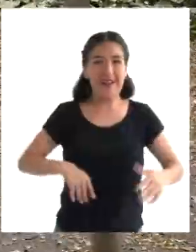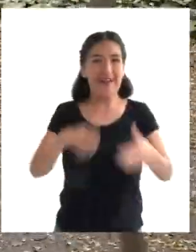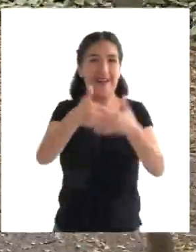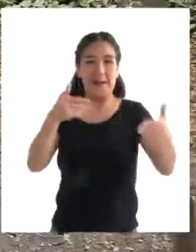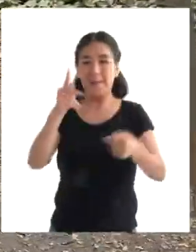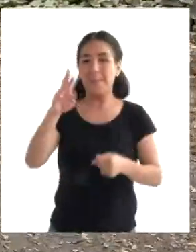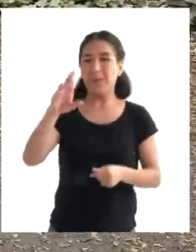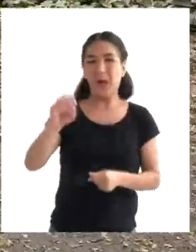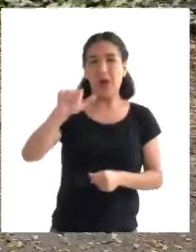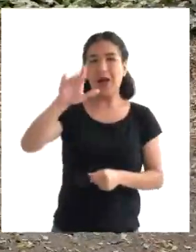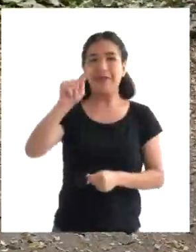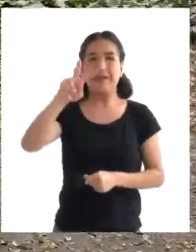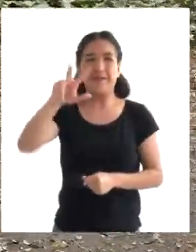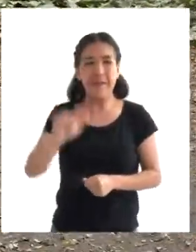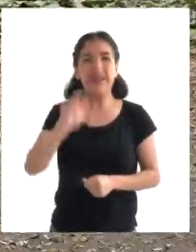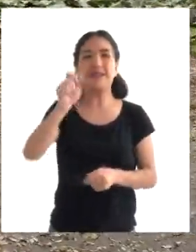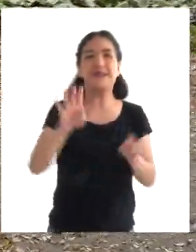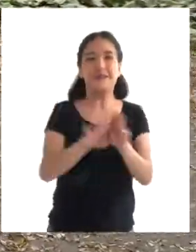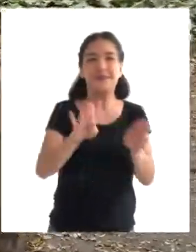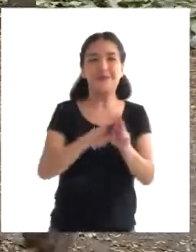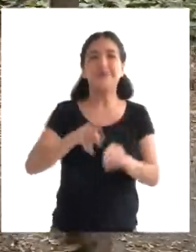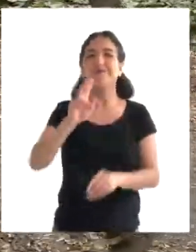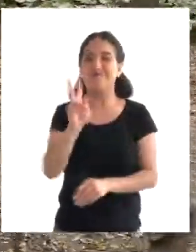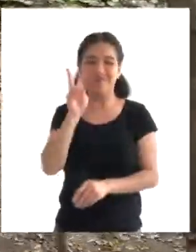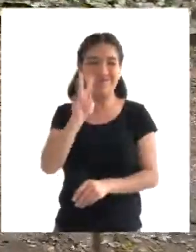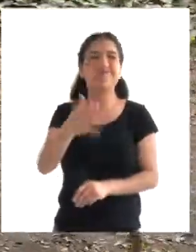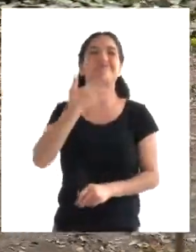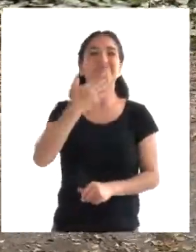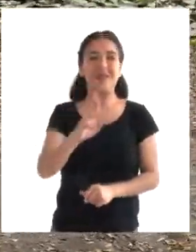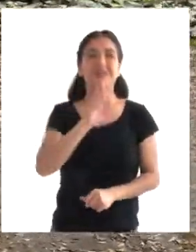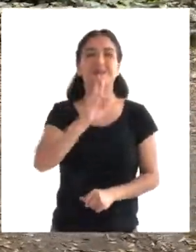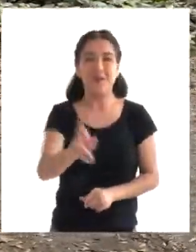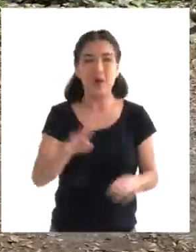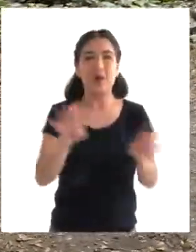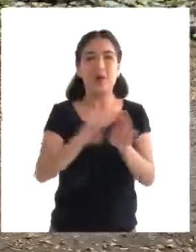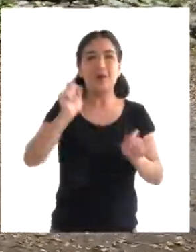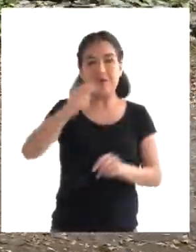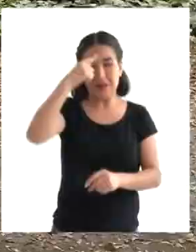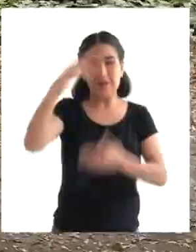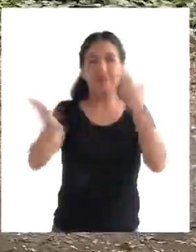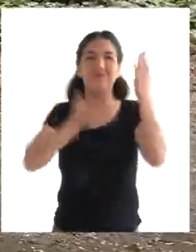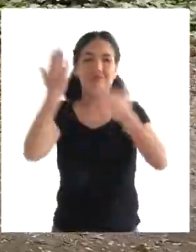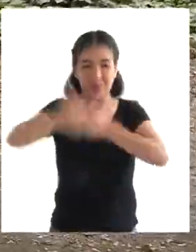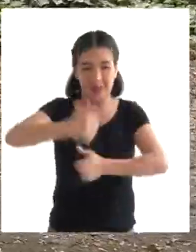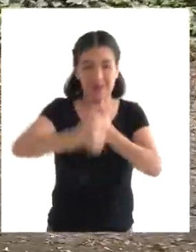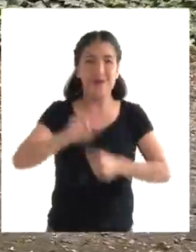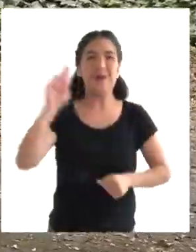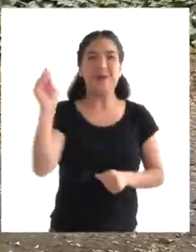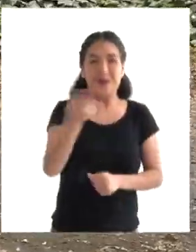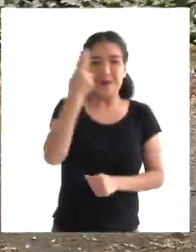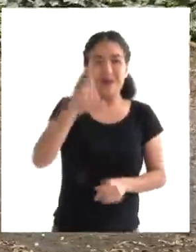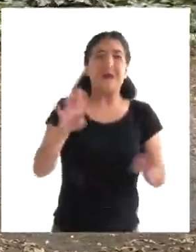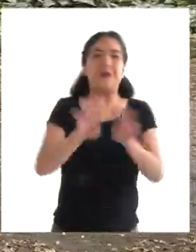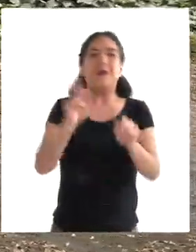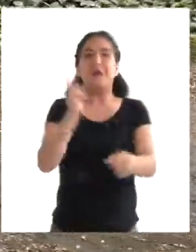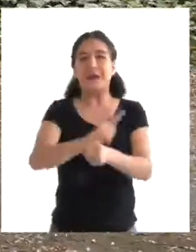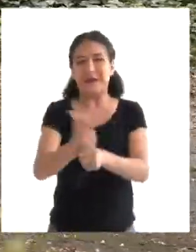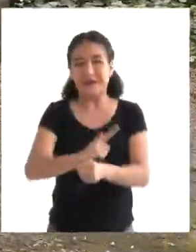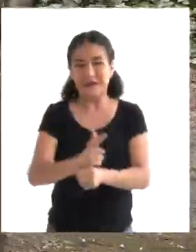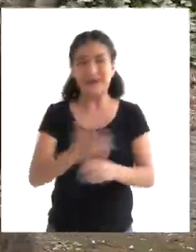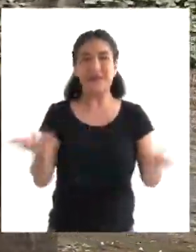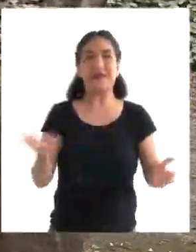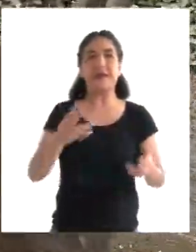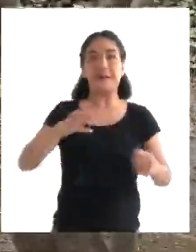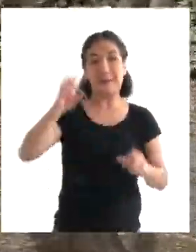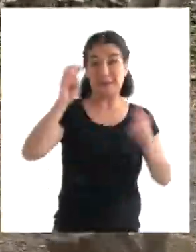como terminar una tarea buscando un buen resultado o crear el camino para estudiar una carrera universitaria, estudiar la licenciatura,